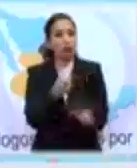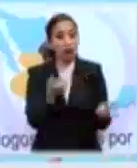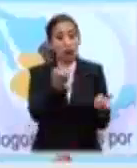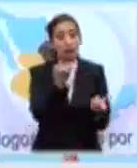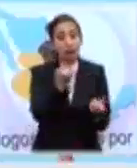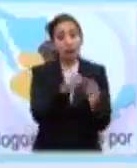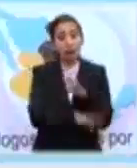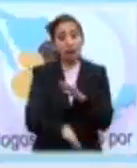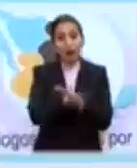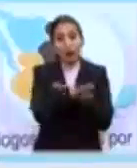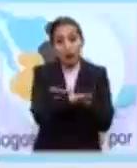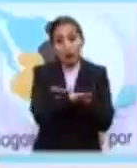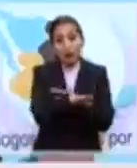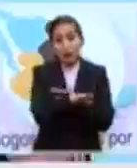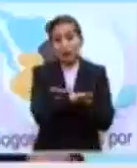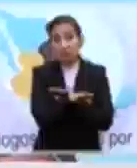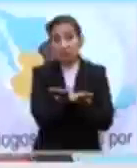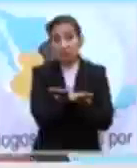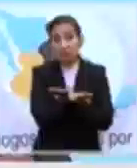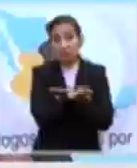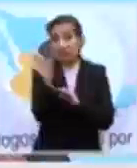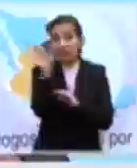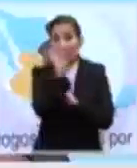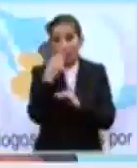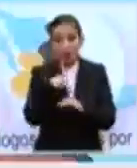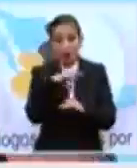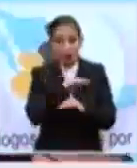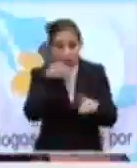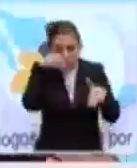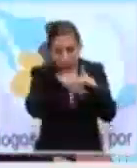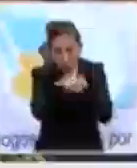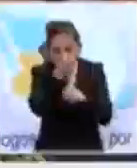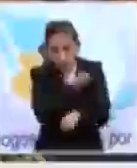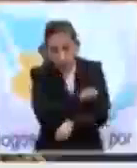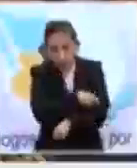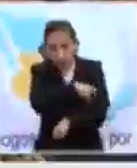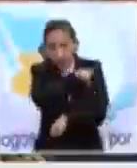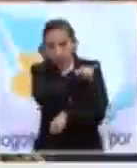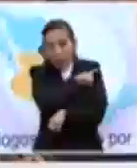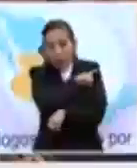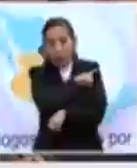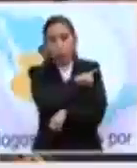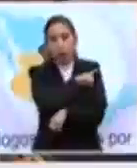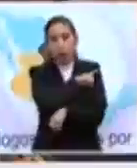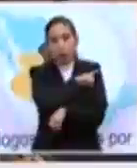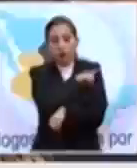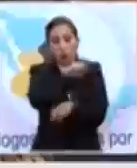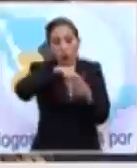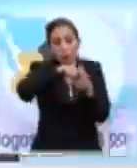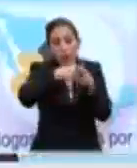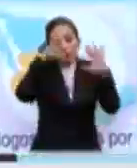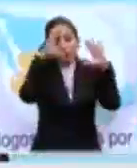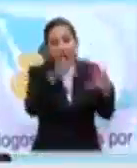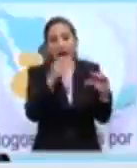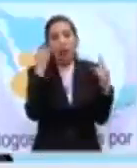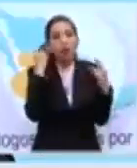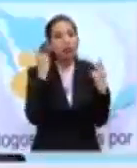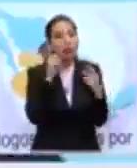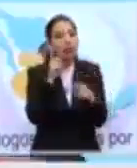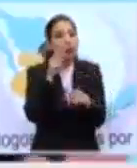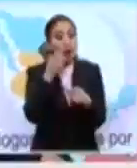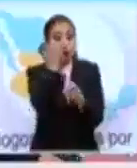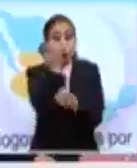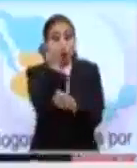el detalle. Mientras no podamos meterle mano al sistema de salud desde el punto de vista educativo, las escuelas